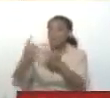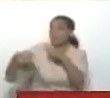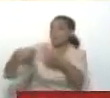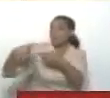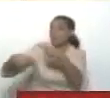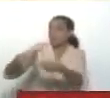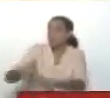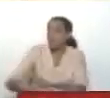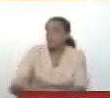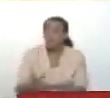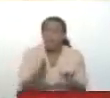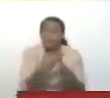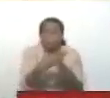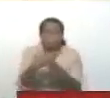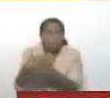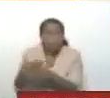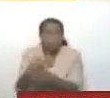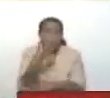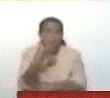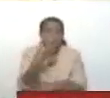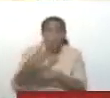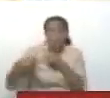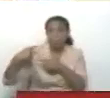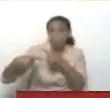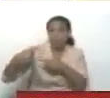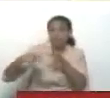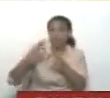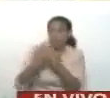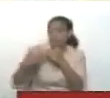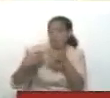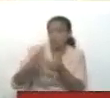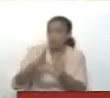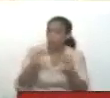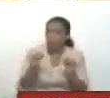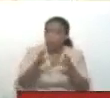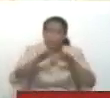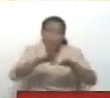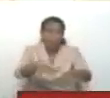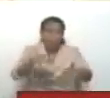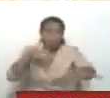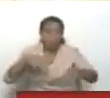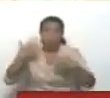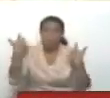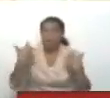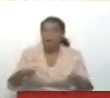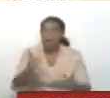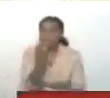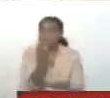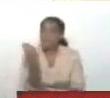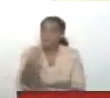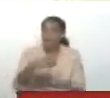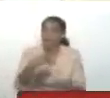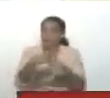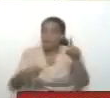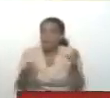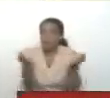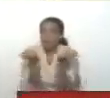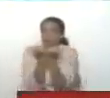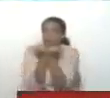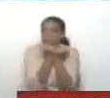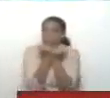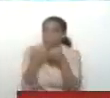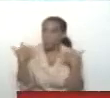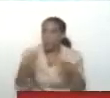Ahorita convivimos cuatro generaciones. No estamos todos aquí, somos un gentío. Falta que la mitad... No cabían aquí